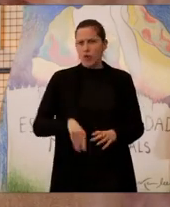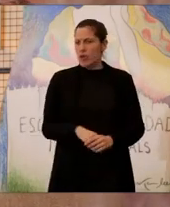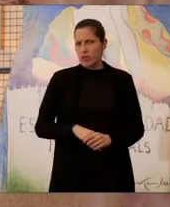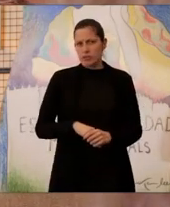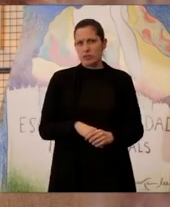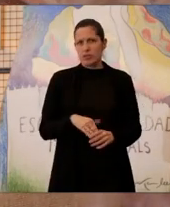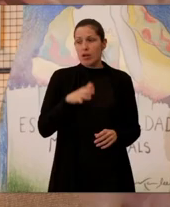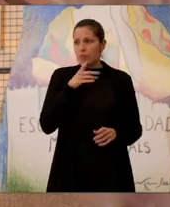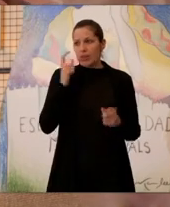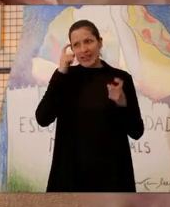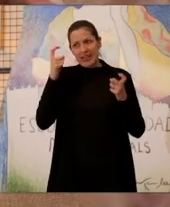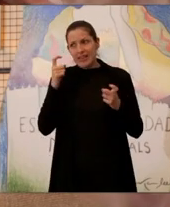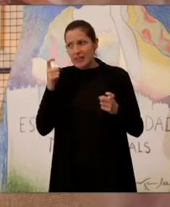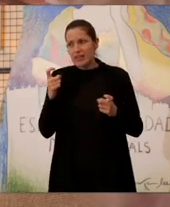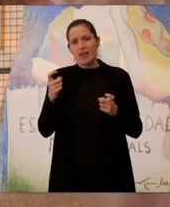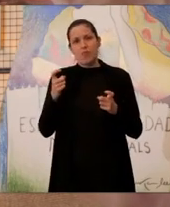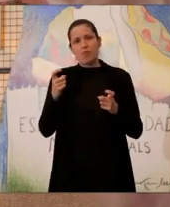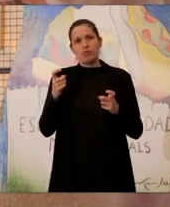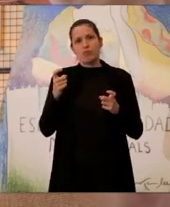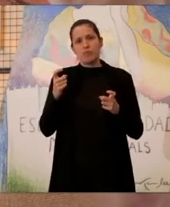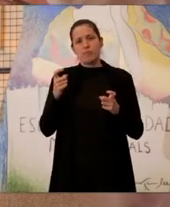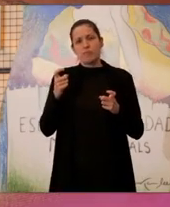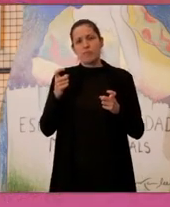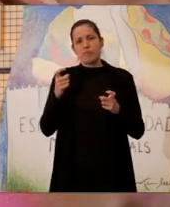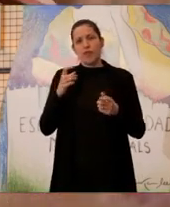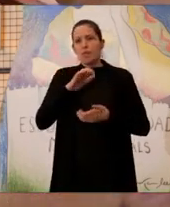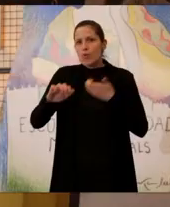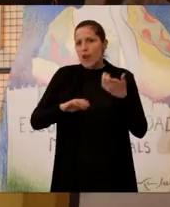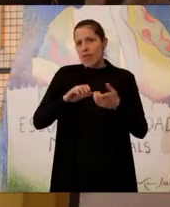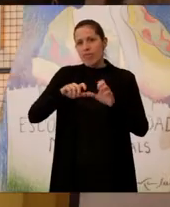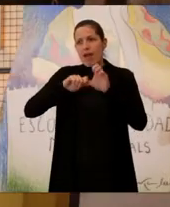la violencia de género es muy contradictorio todo esto